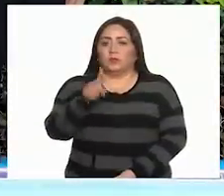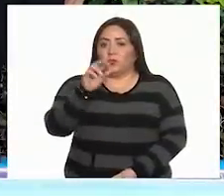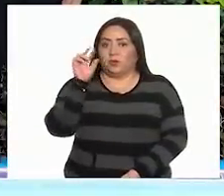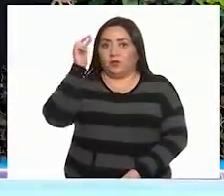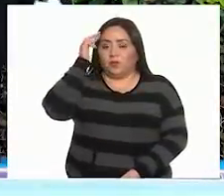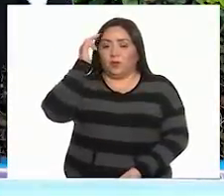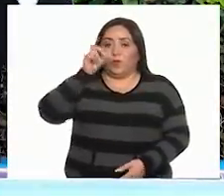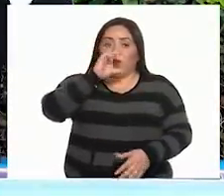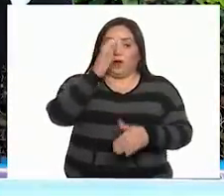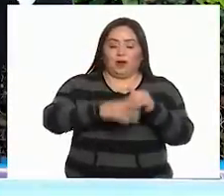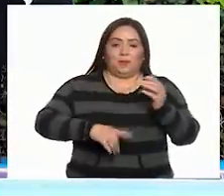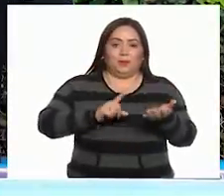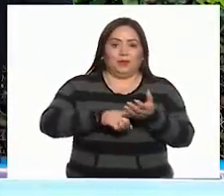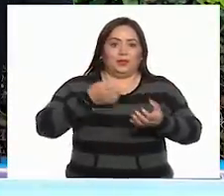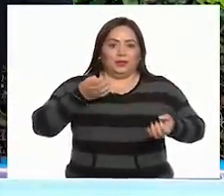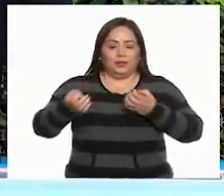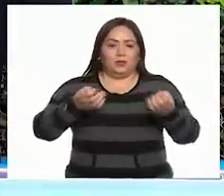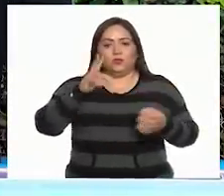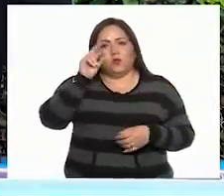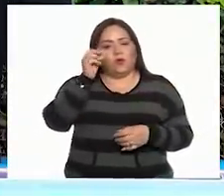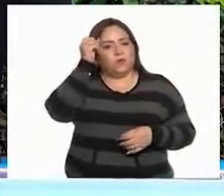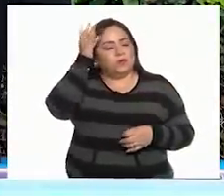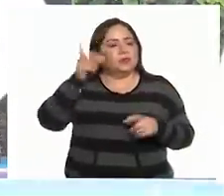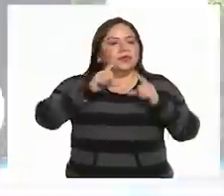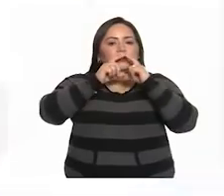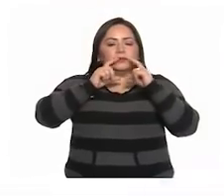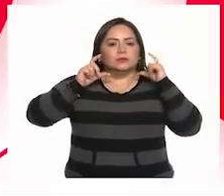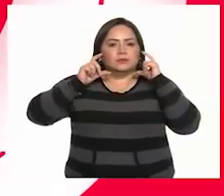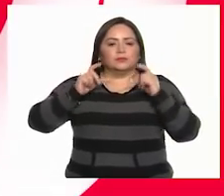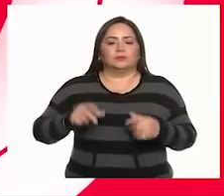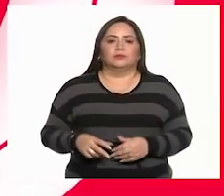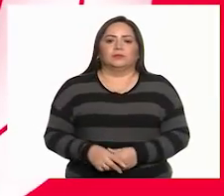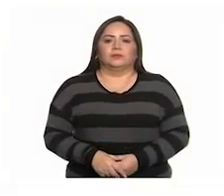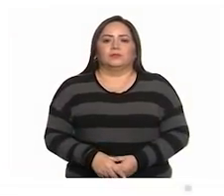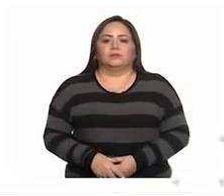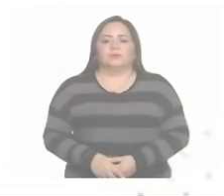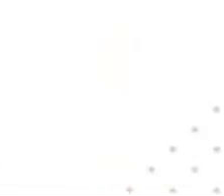Recuerda, al terminar la activación, no olvides la protección.